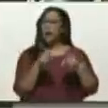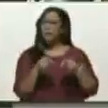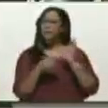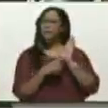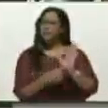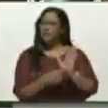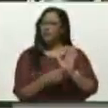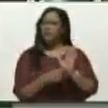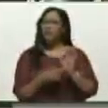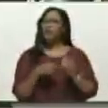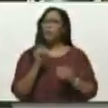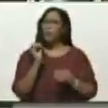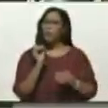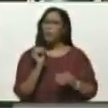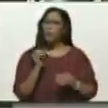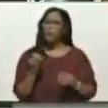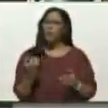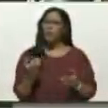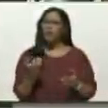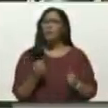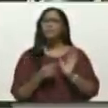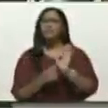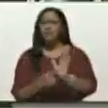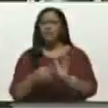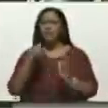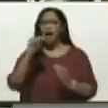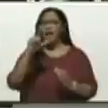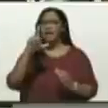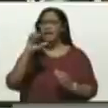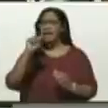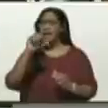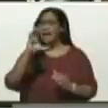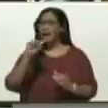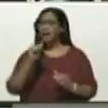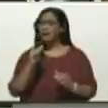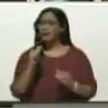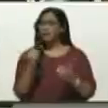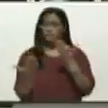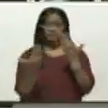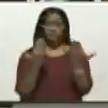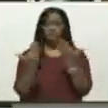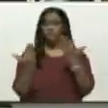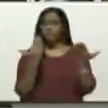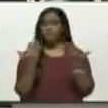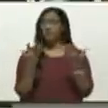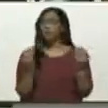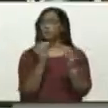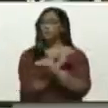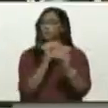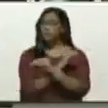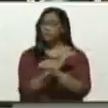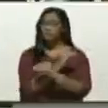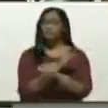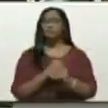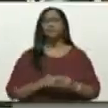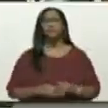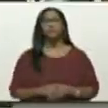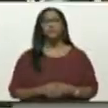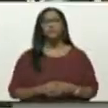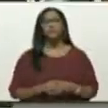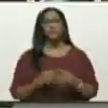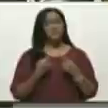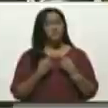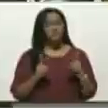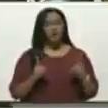presentaron a Cliver Alcalá, ¿verdad? Mucho contrasta. Mucho contrasta.